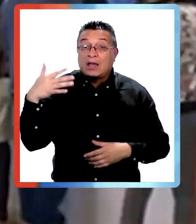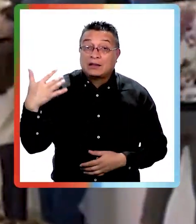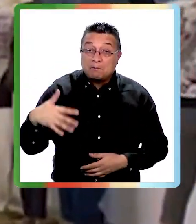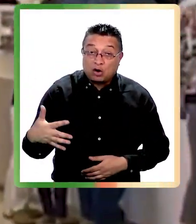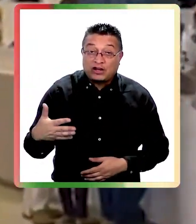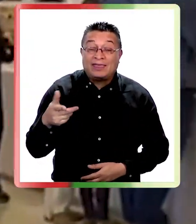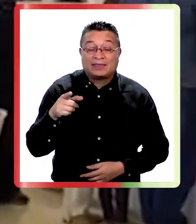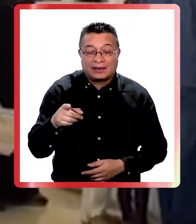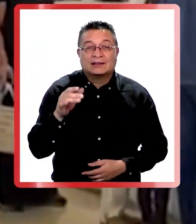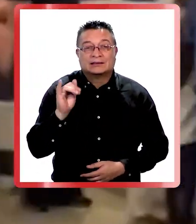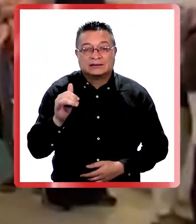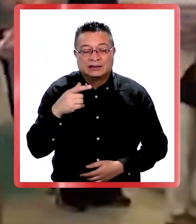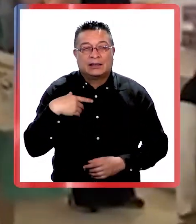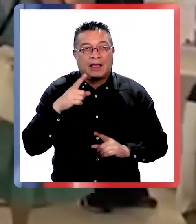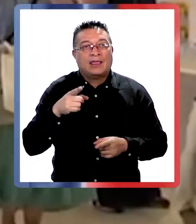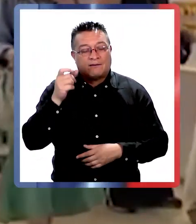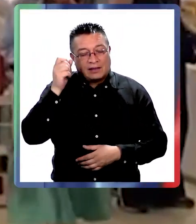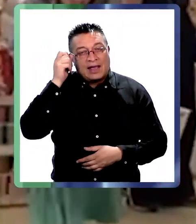importante